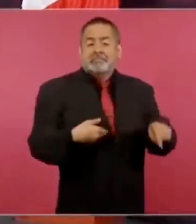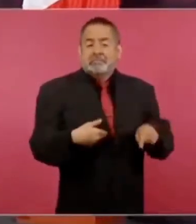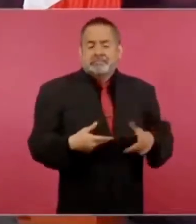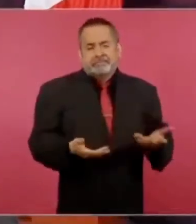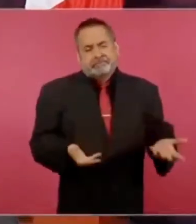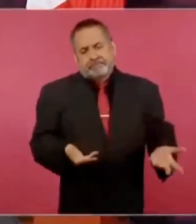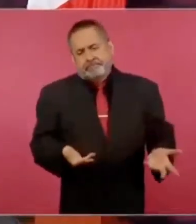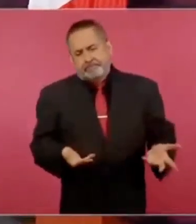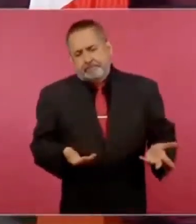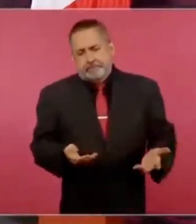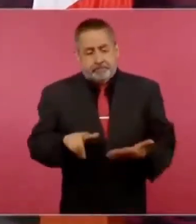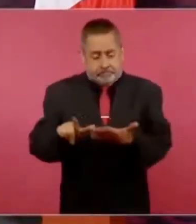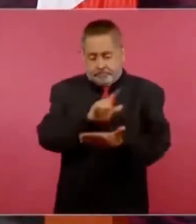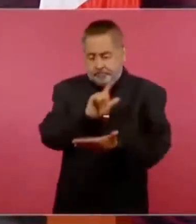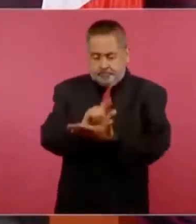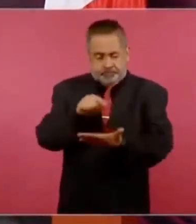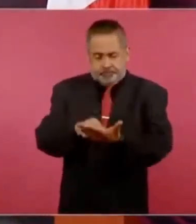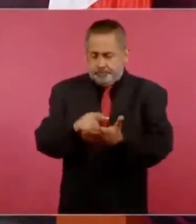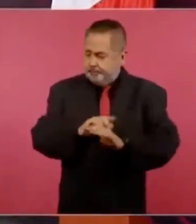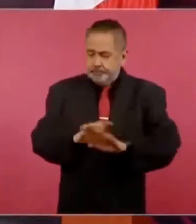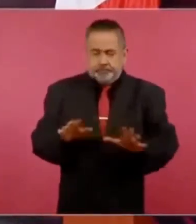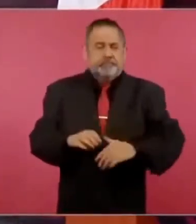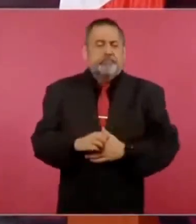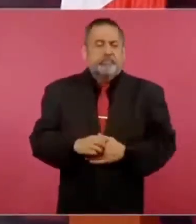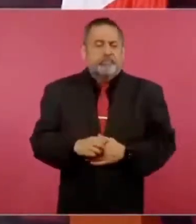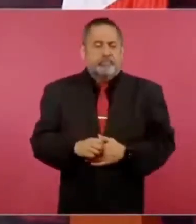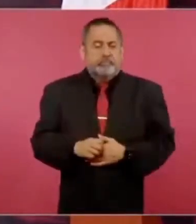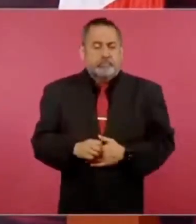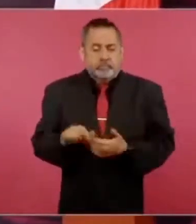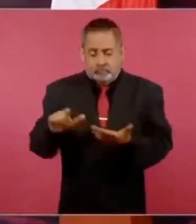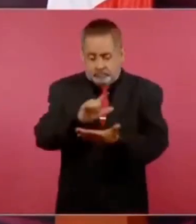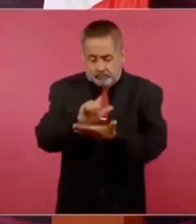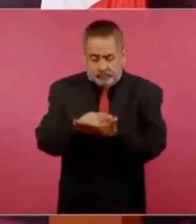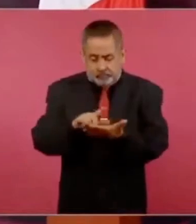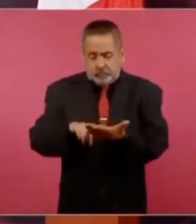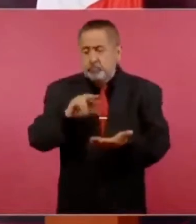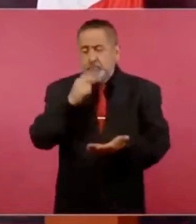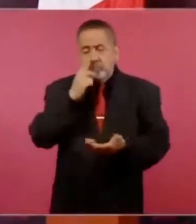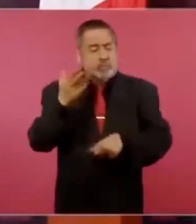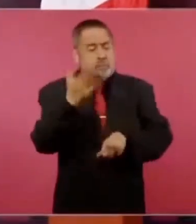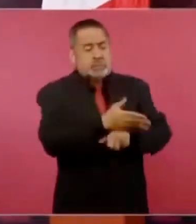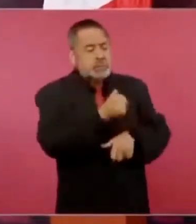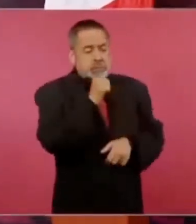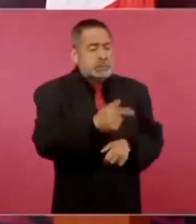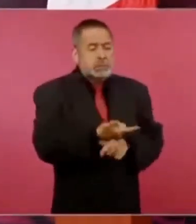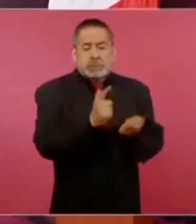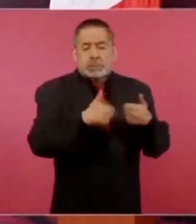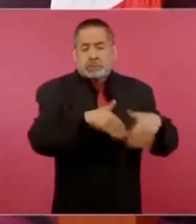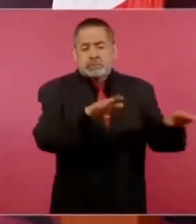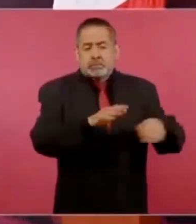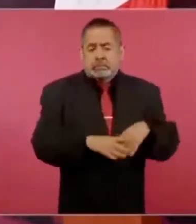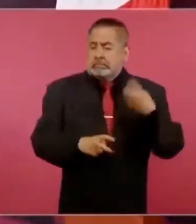Pero que la ley no establecía una sanción